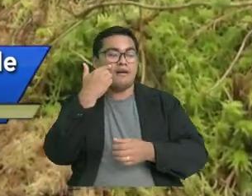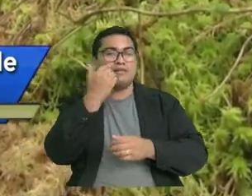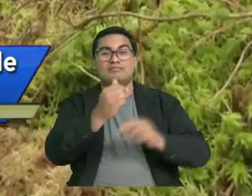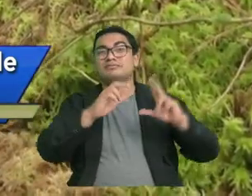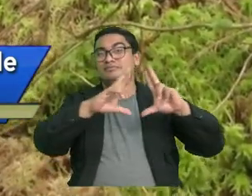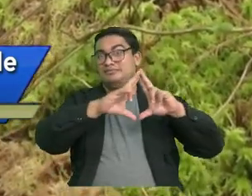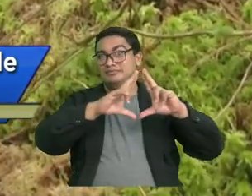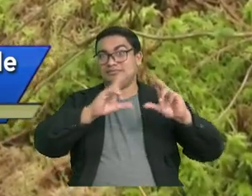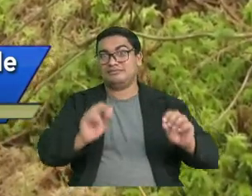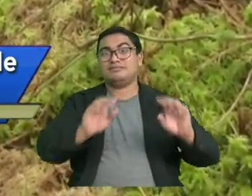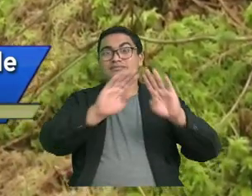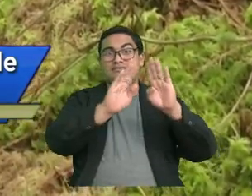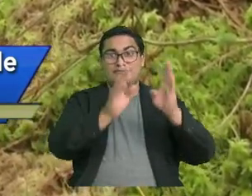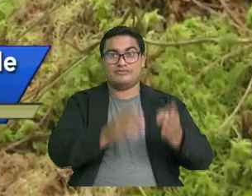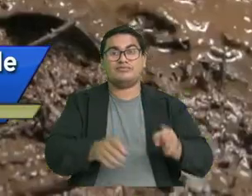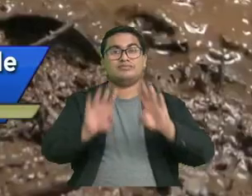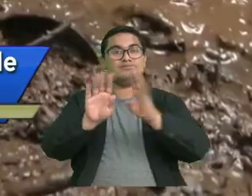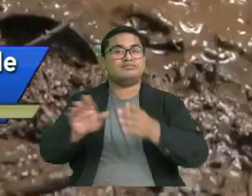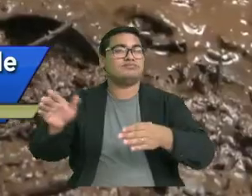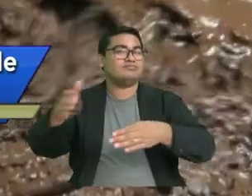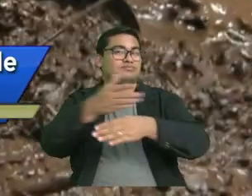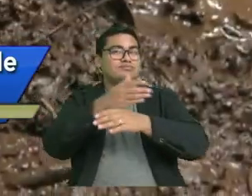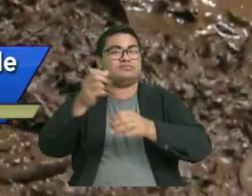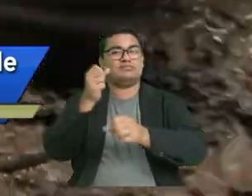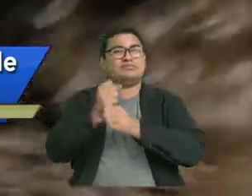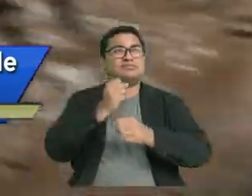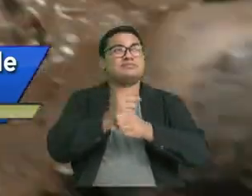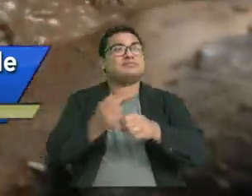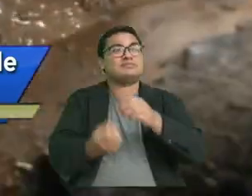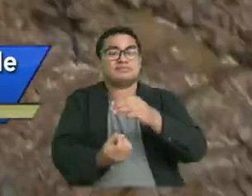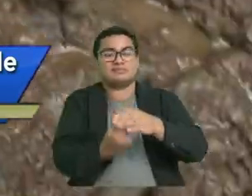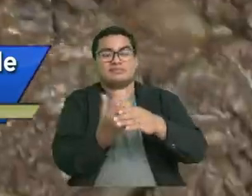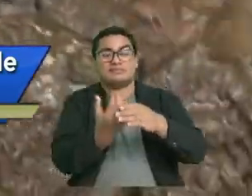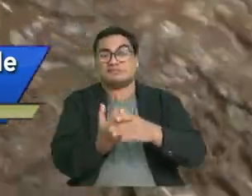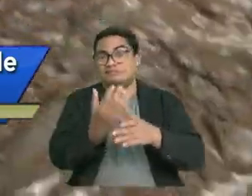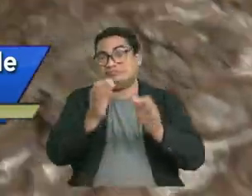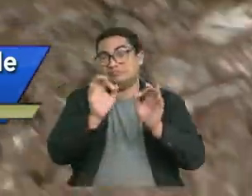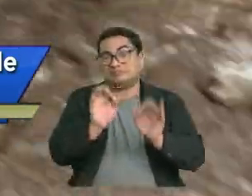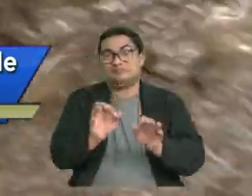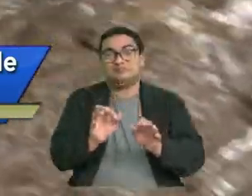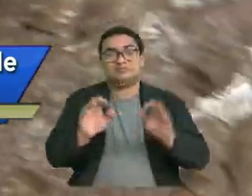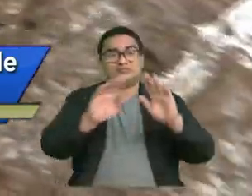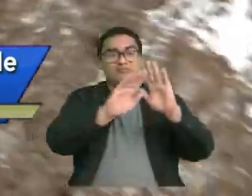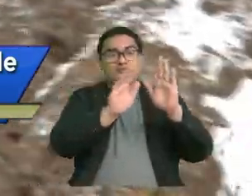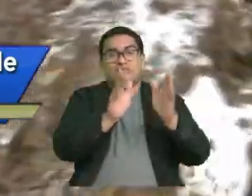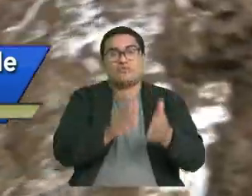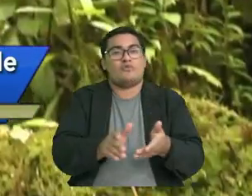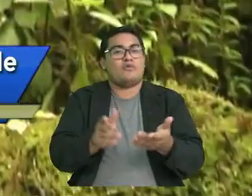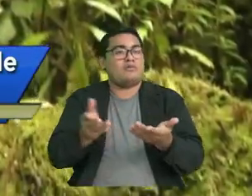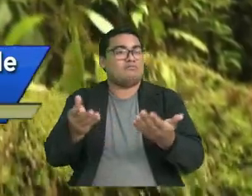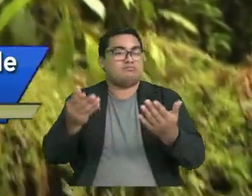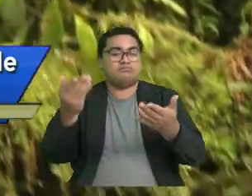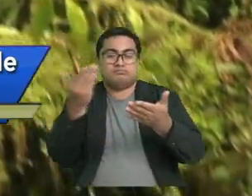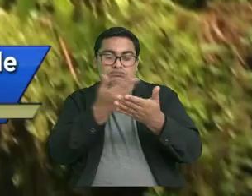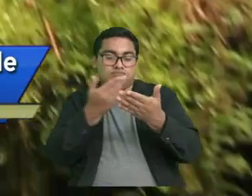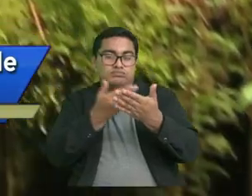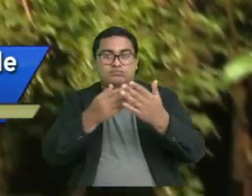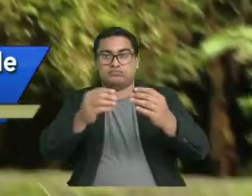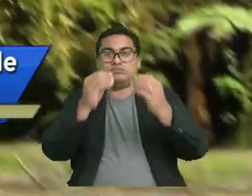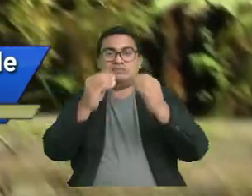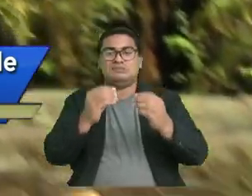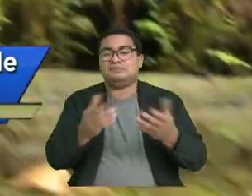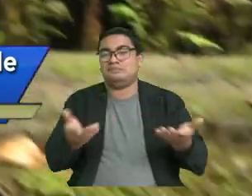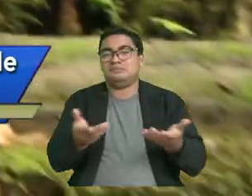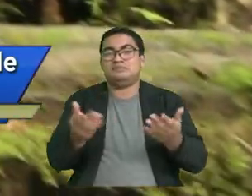accediendo a medios de producción? Claro. A medios de producción, correcto. Estamos accediendo a la educación, porque